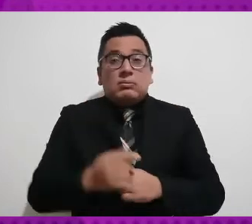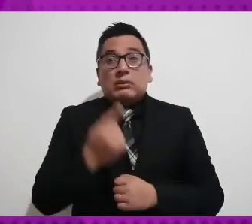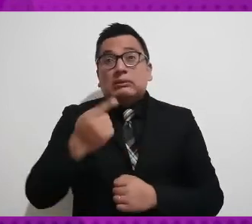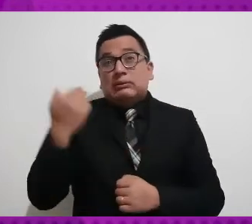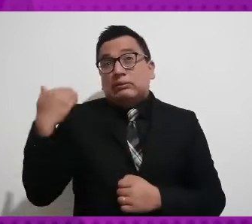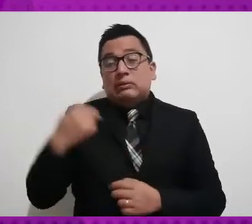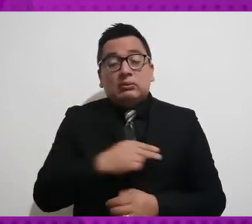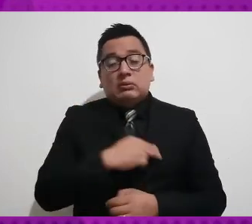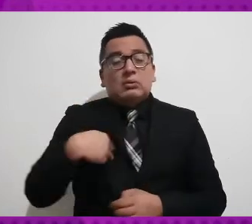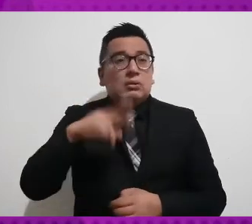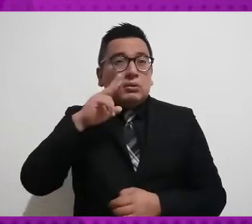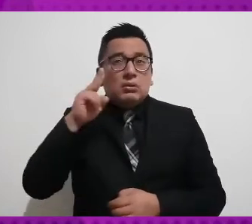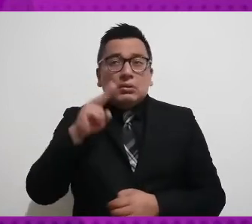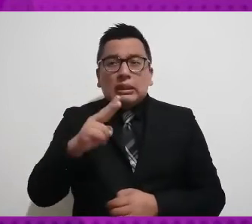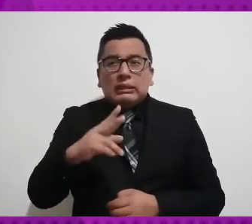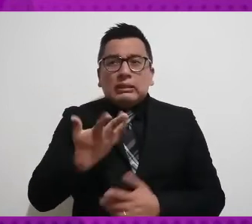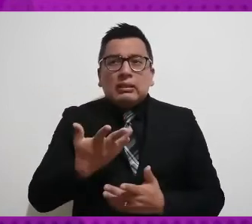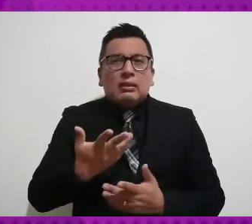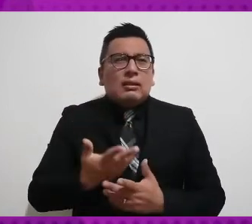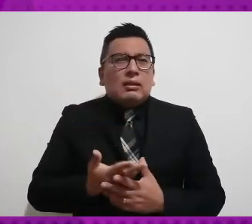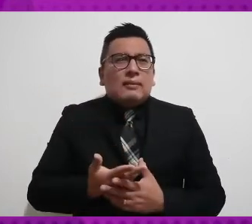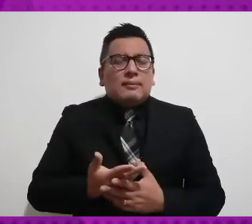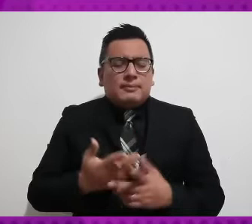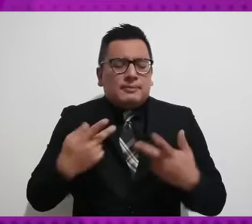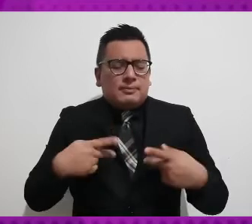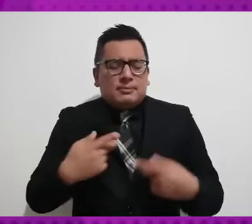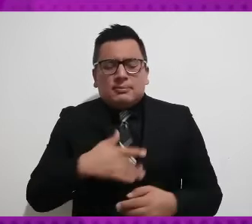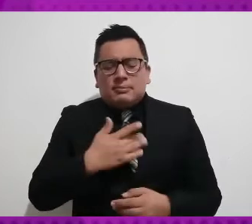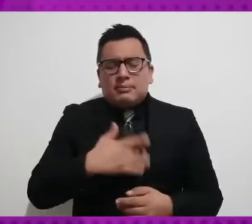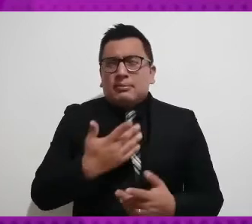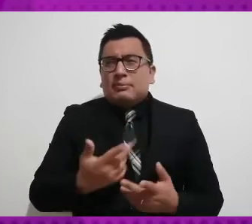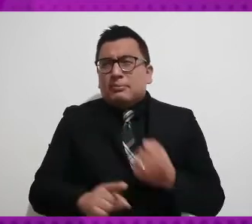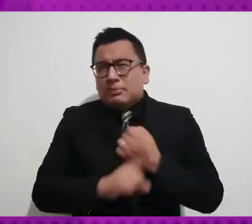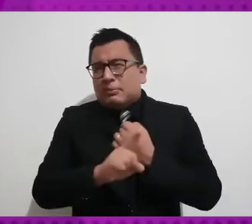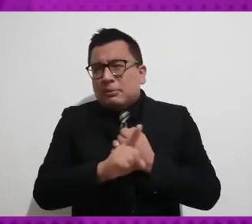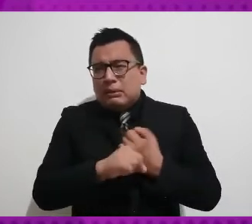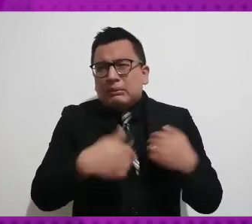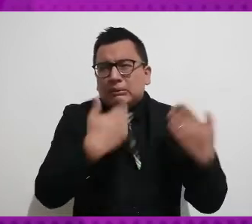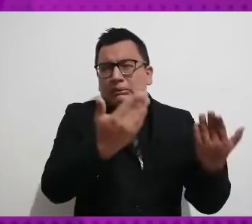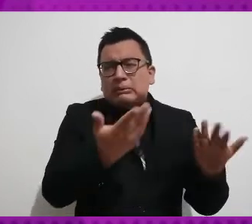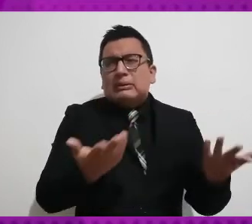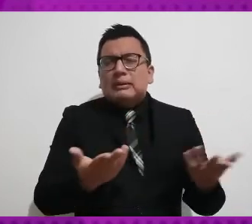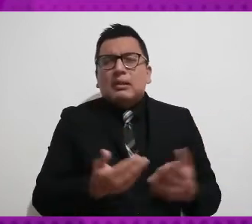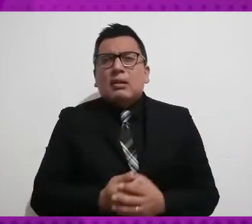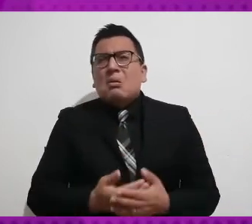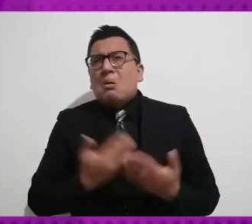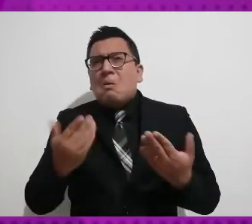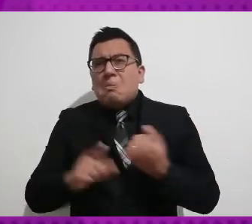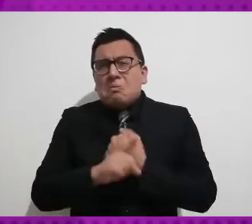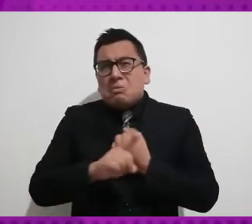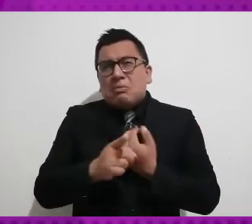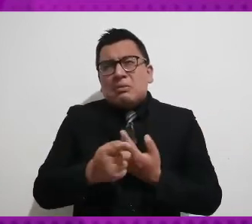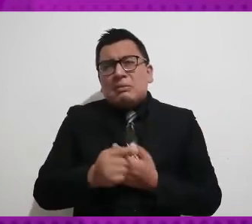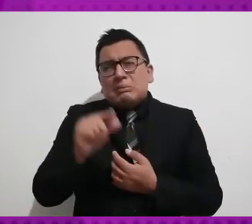jornadas efectivamente veíamos otras circunstancias, más de campo. Si bien hubo incidencias, creo que en esta ocasión